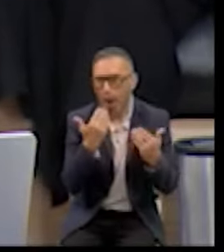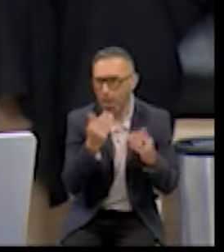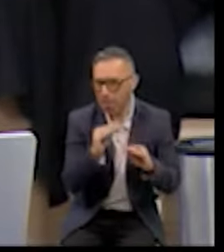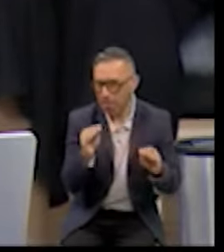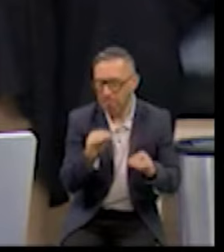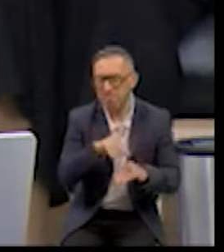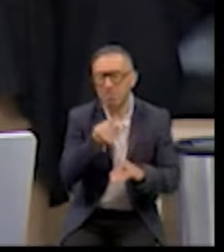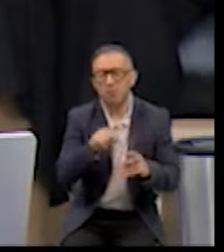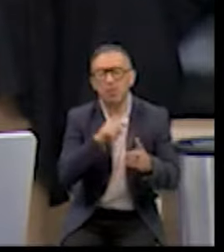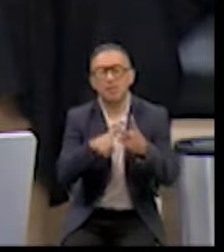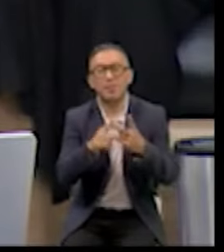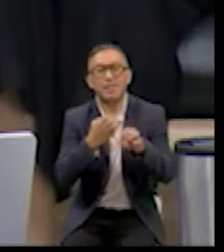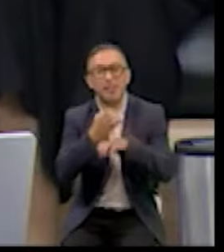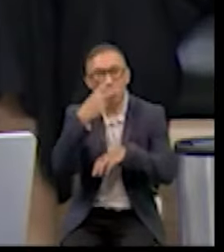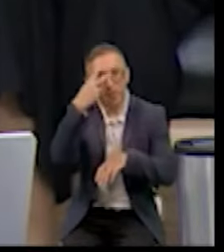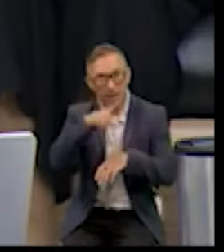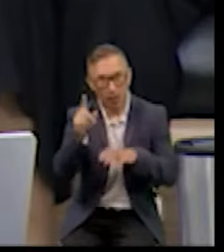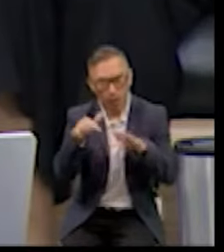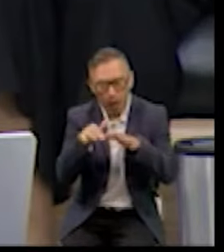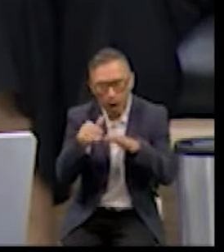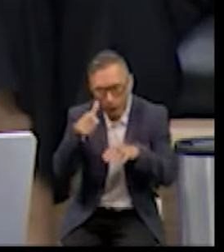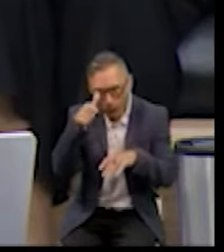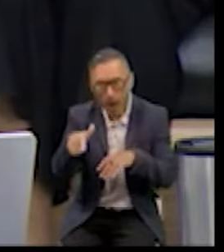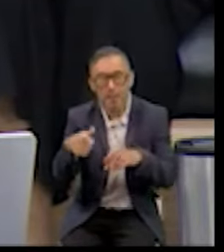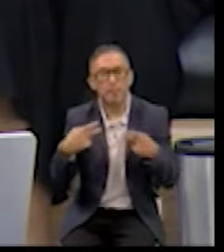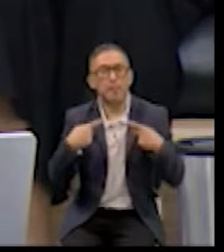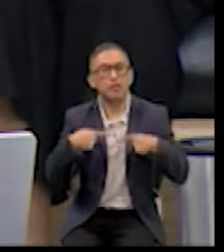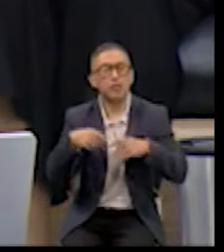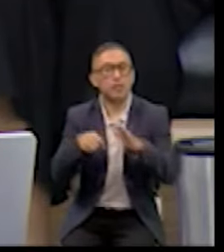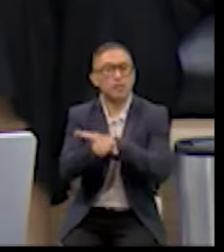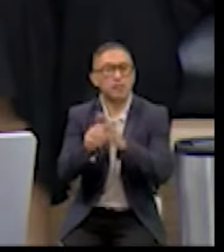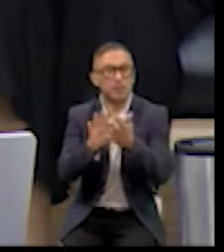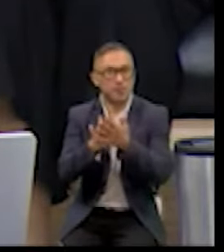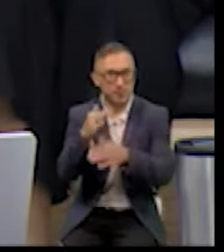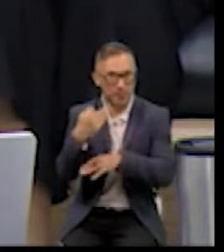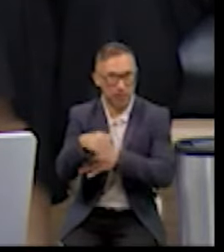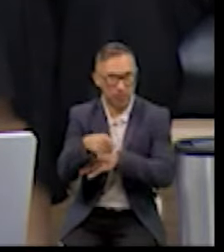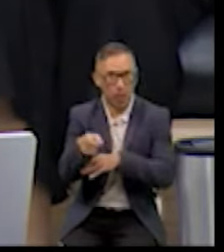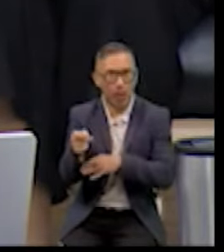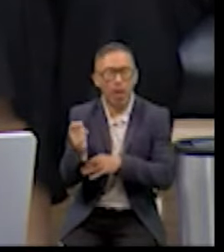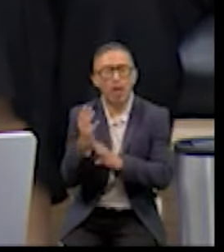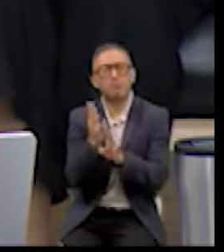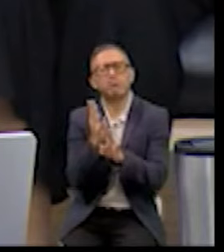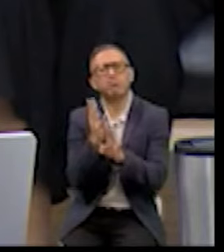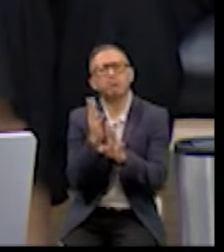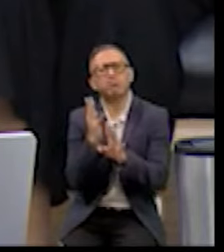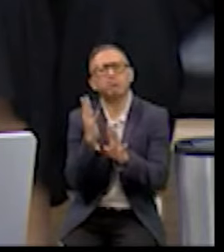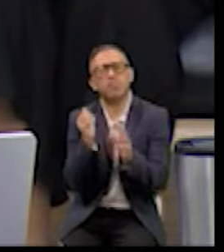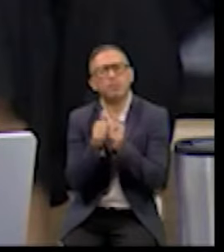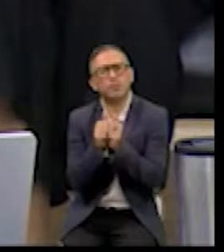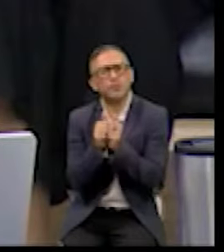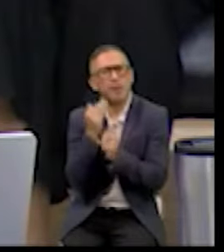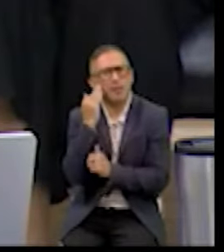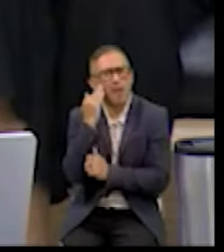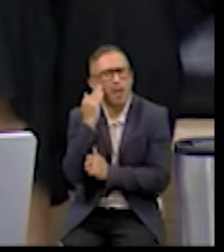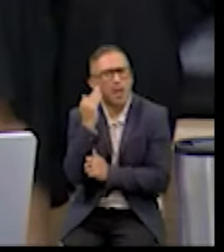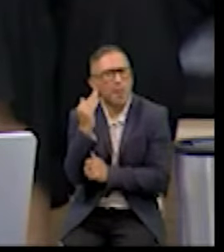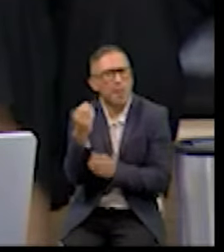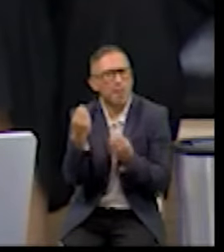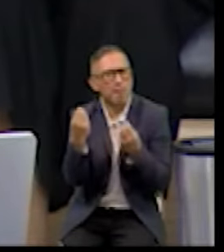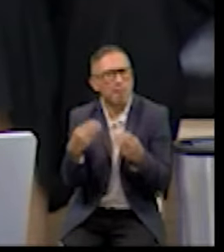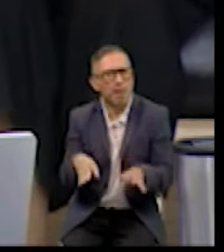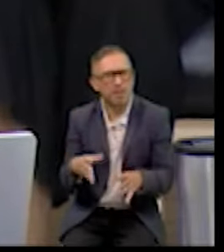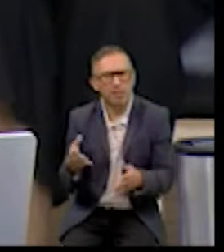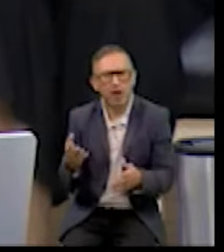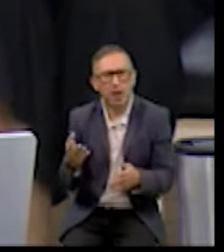se vaya un volado, su gobierno en Nuevo León se desbarajuste, falta un costo político enorme,